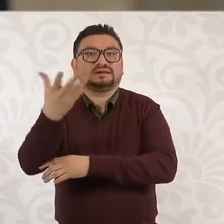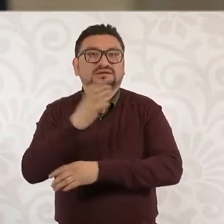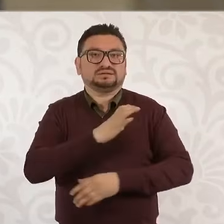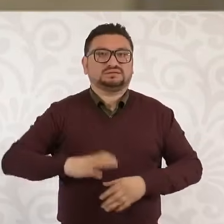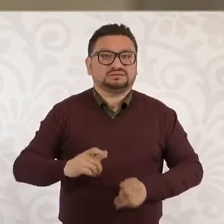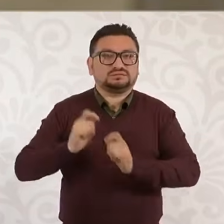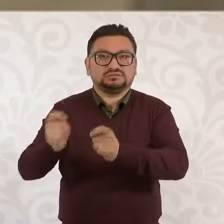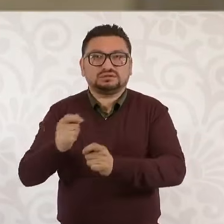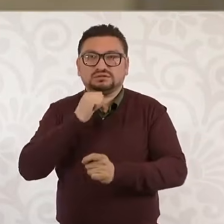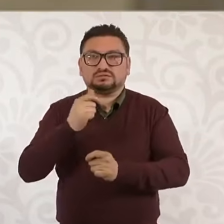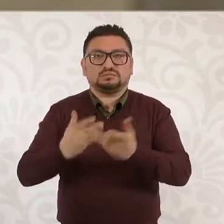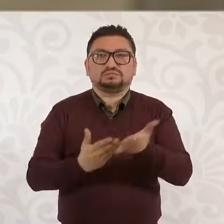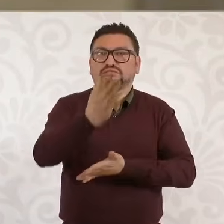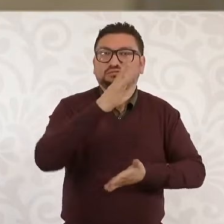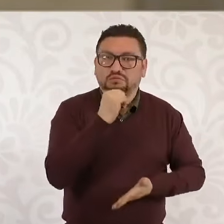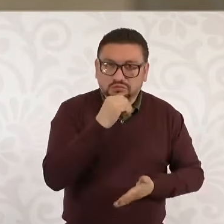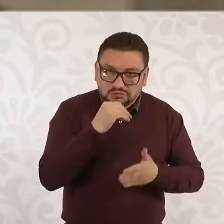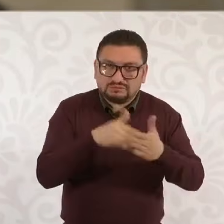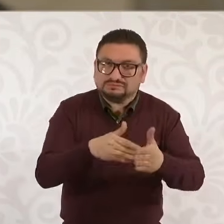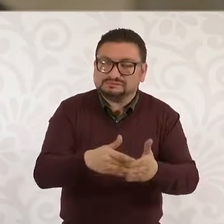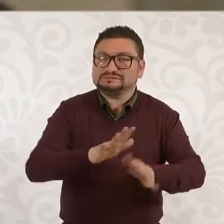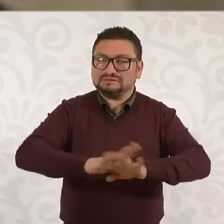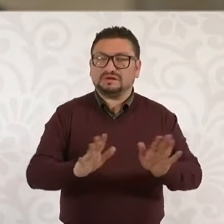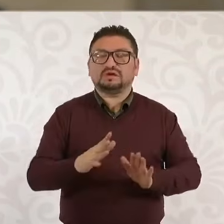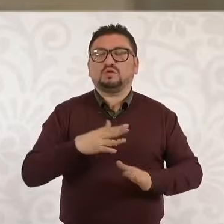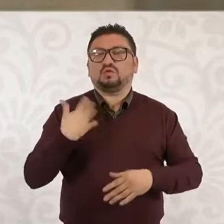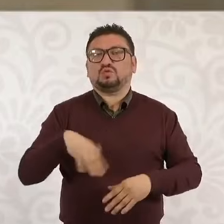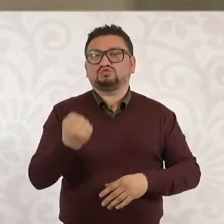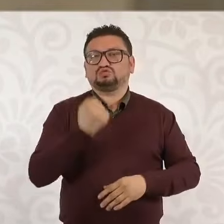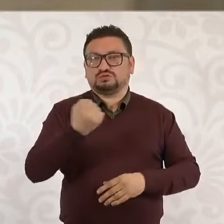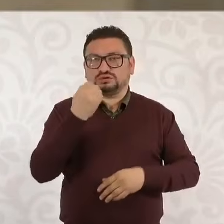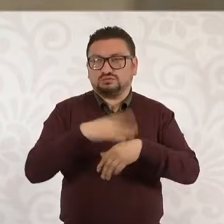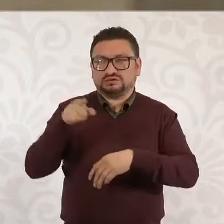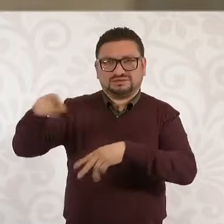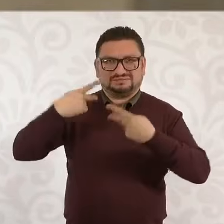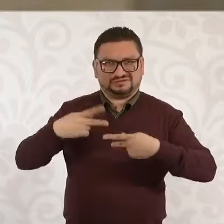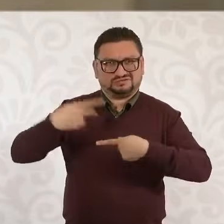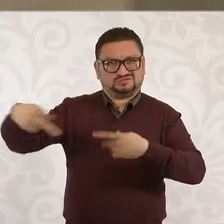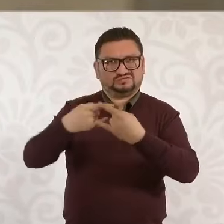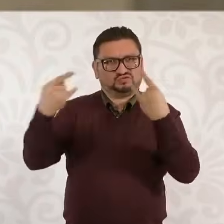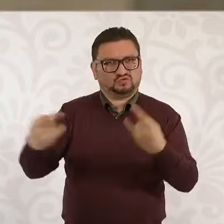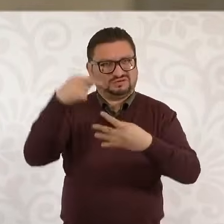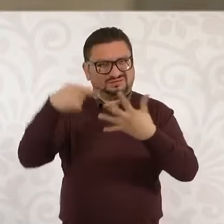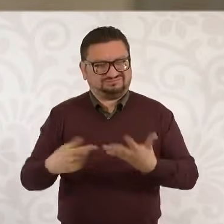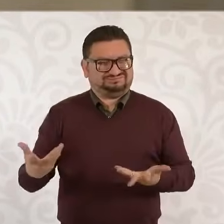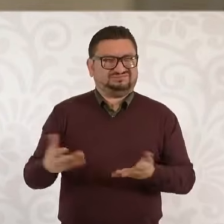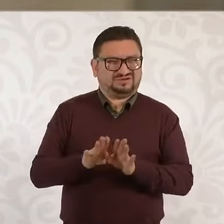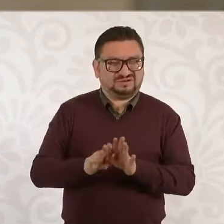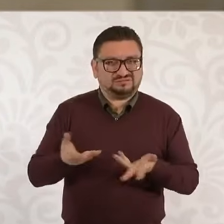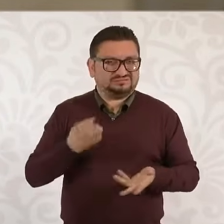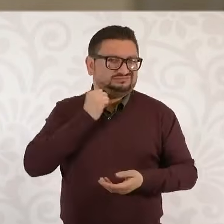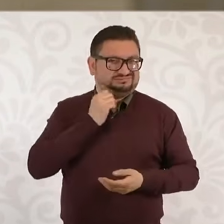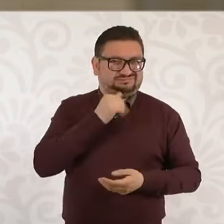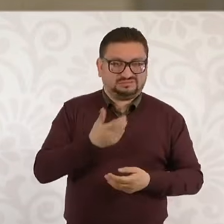candidato. Afortunadamente no pasó, digo afortunadamente para el país, porque alguien con ese tipo de historial, yo preguntarle a